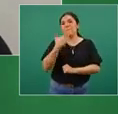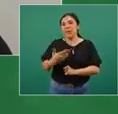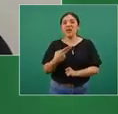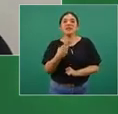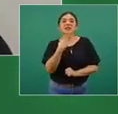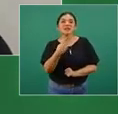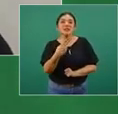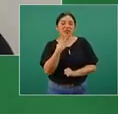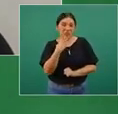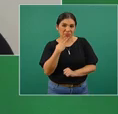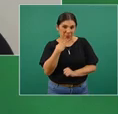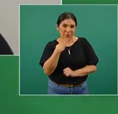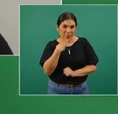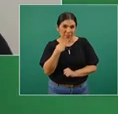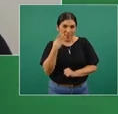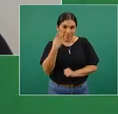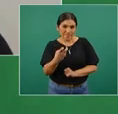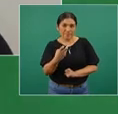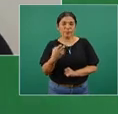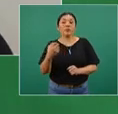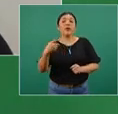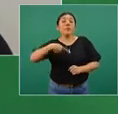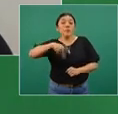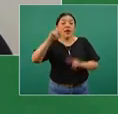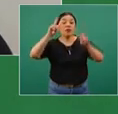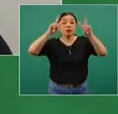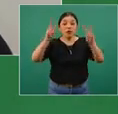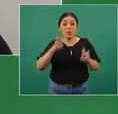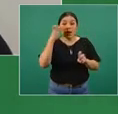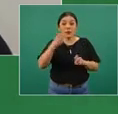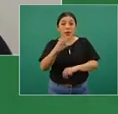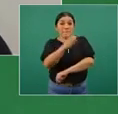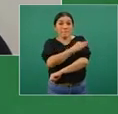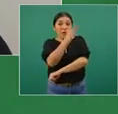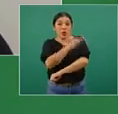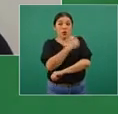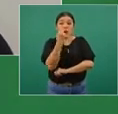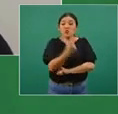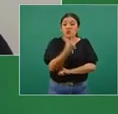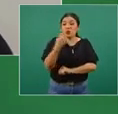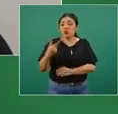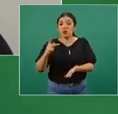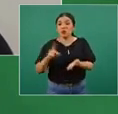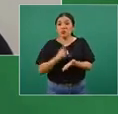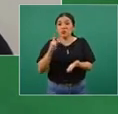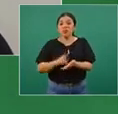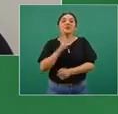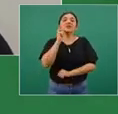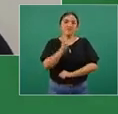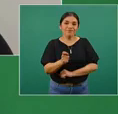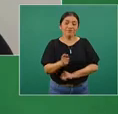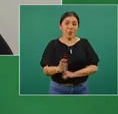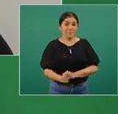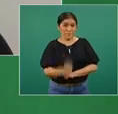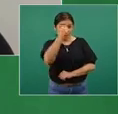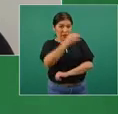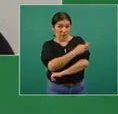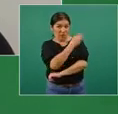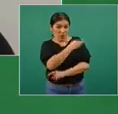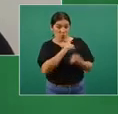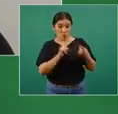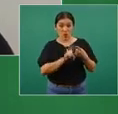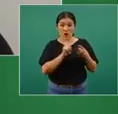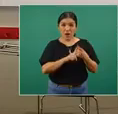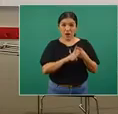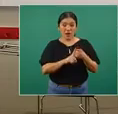efectividad deseada. El tema precisamente de las vacunas que requieren 2 dosis es porque con la primera dosis